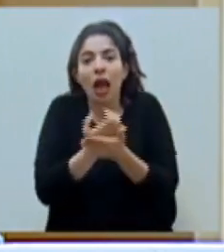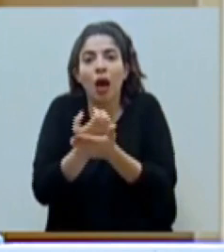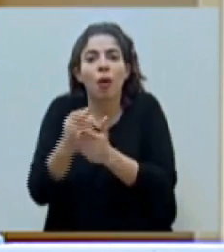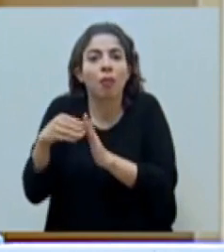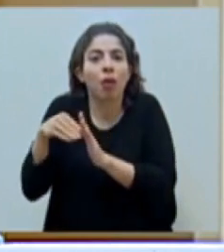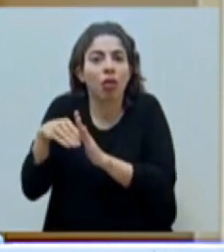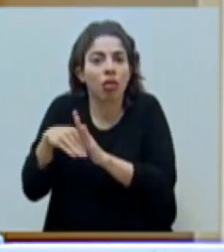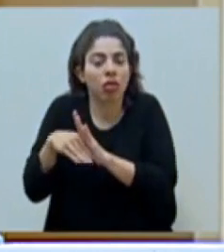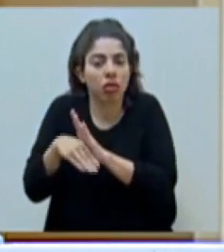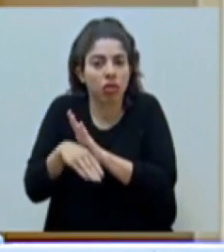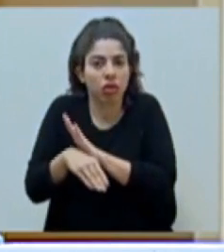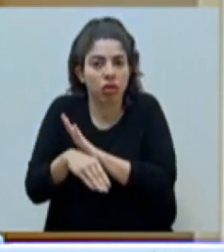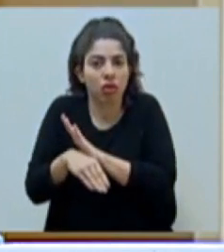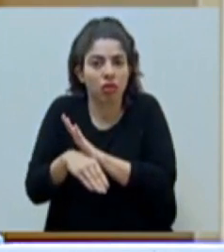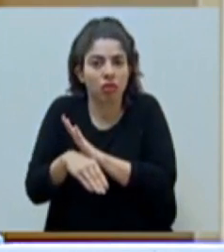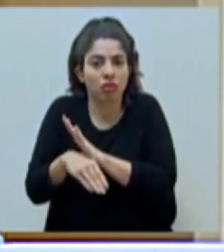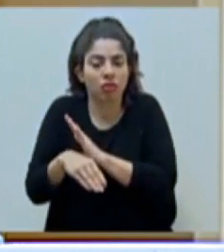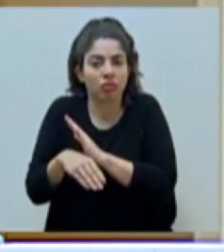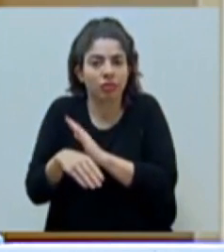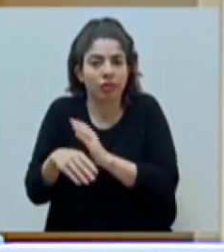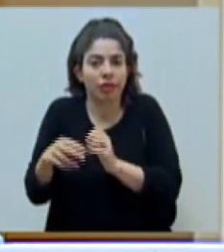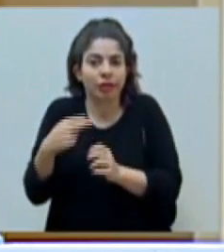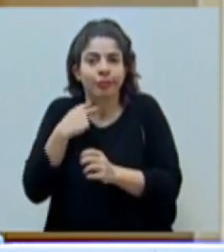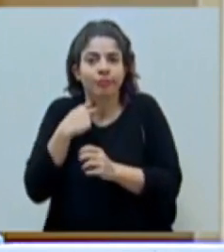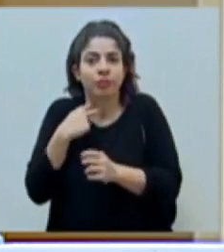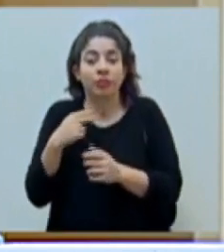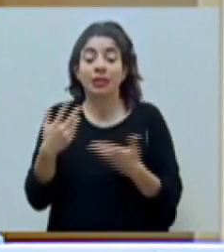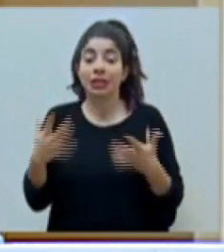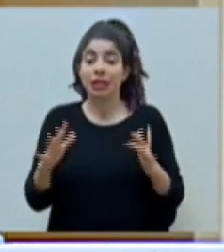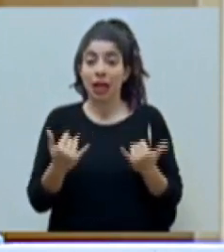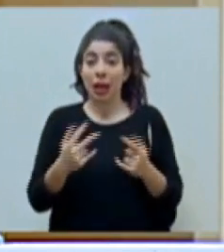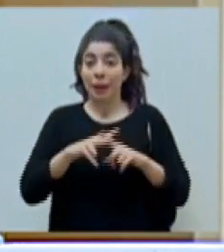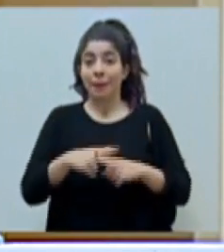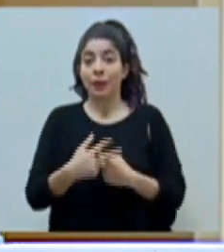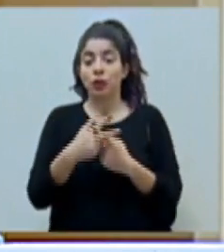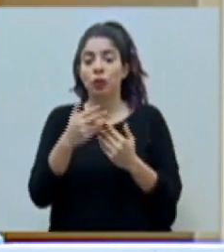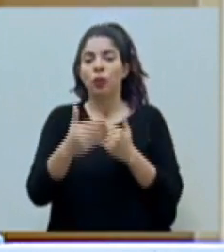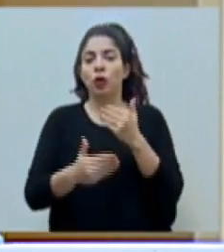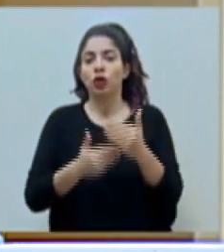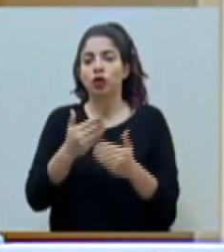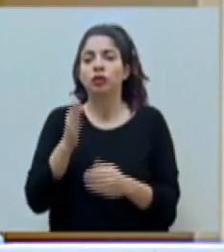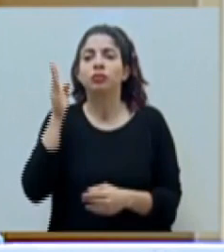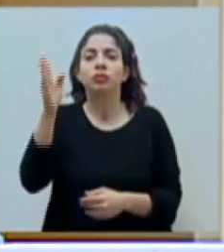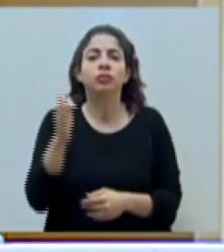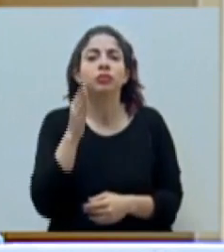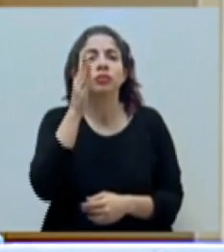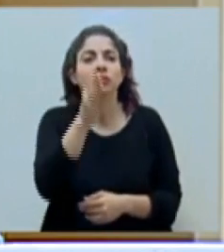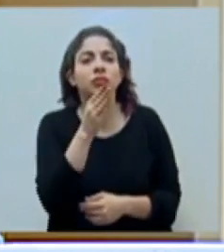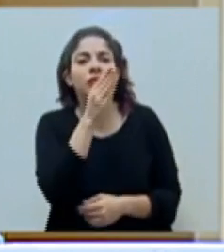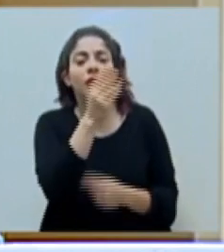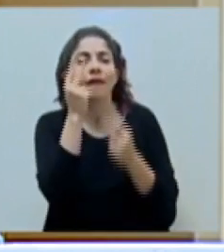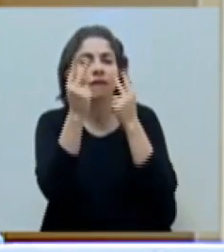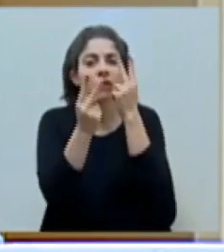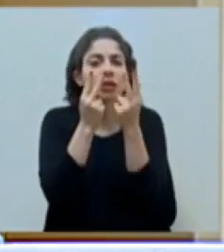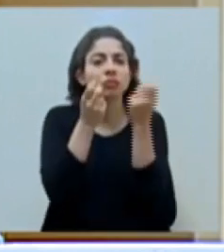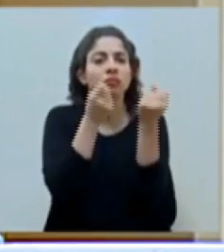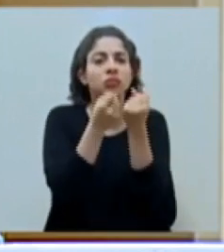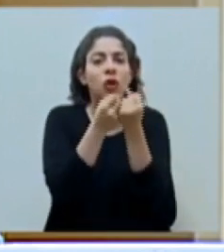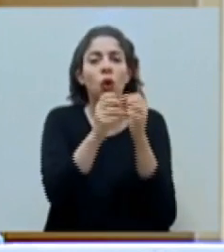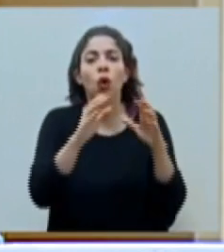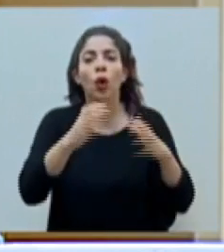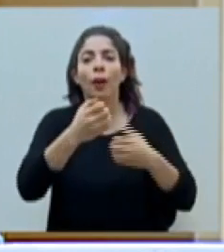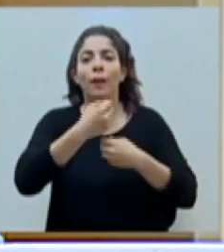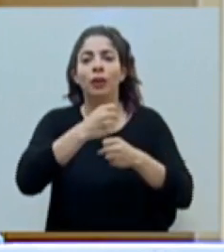va a contraer. Hemos iniciado un proceso de visitas, de acompañamiento a los comités